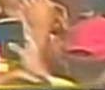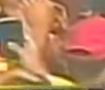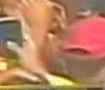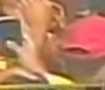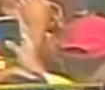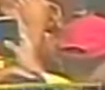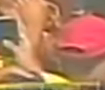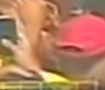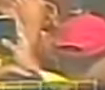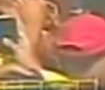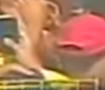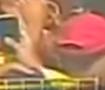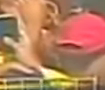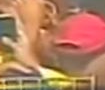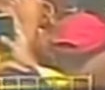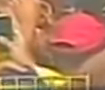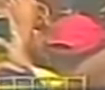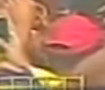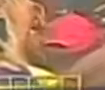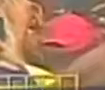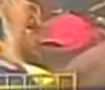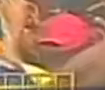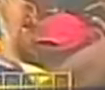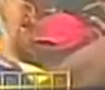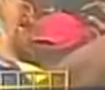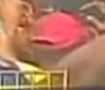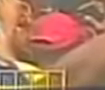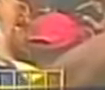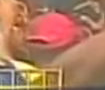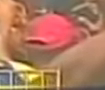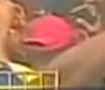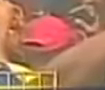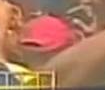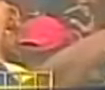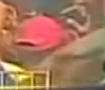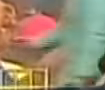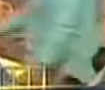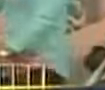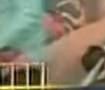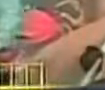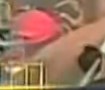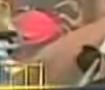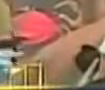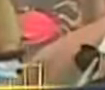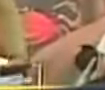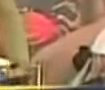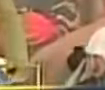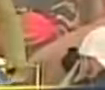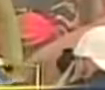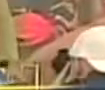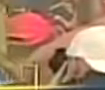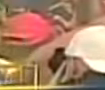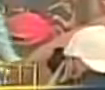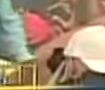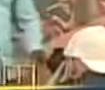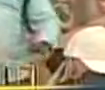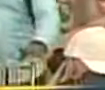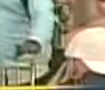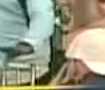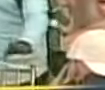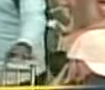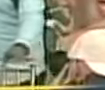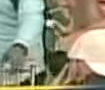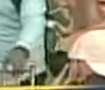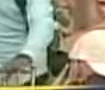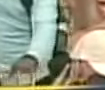debate, consulta y de acción realizada en todo el territorio nacional. De esta manera también el Poder